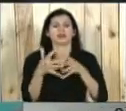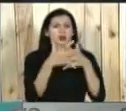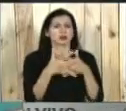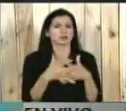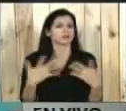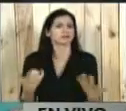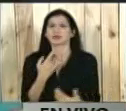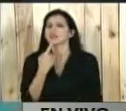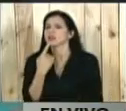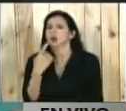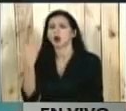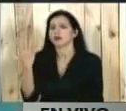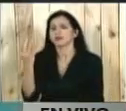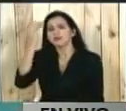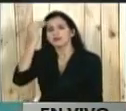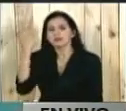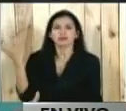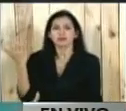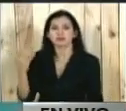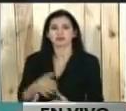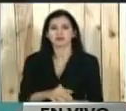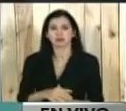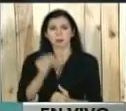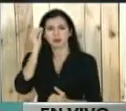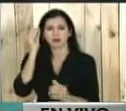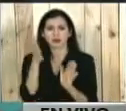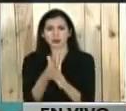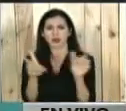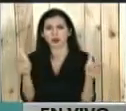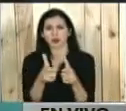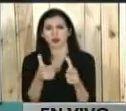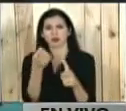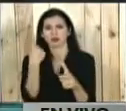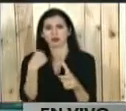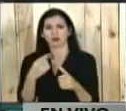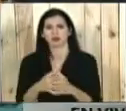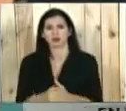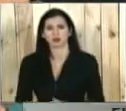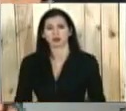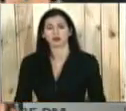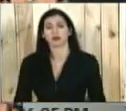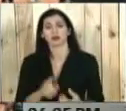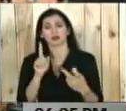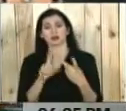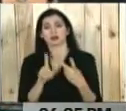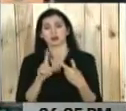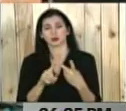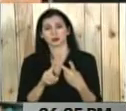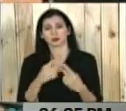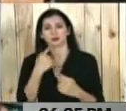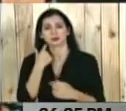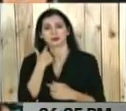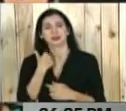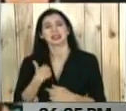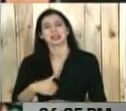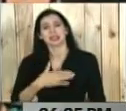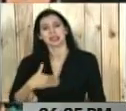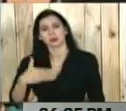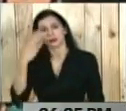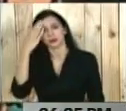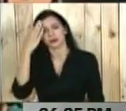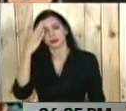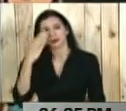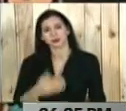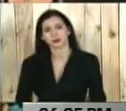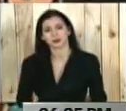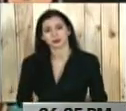le compartió con usted de la reunión que se efectuó ayer? Y en segundo lugar, nos gustaría también